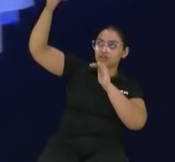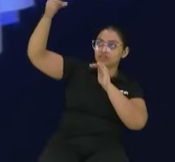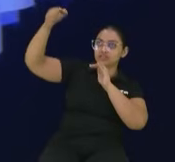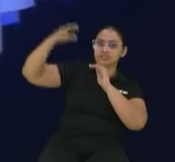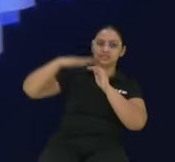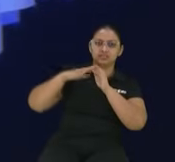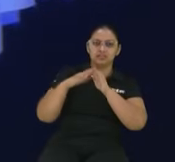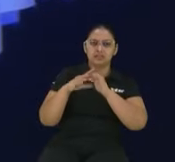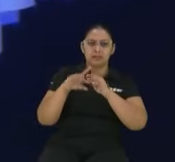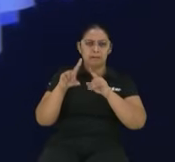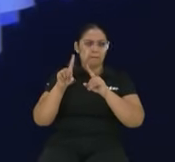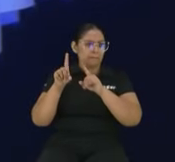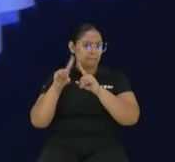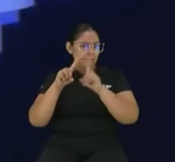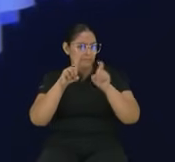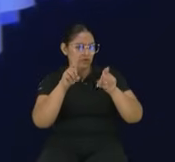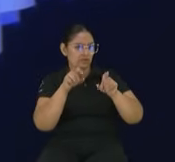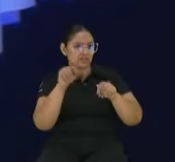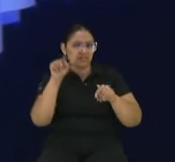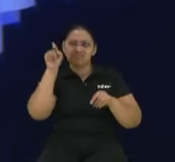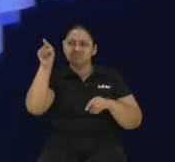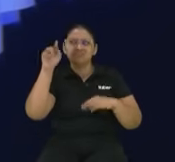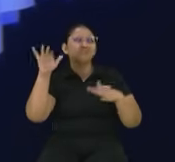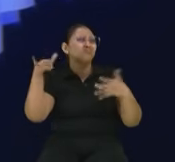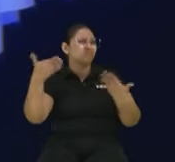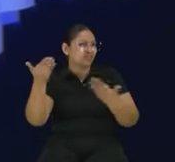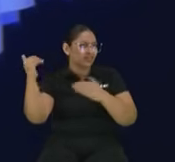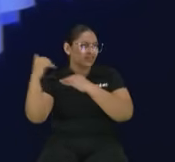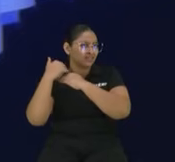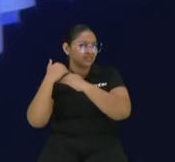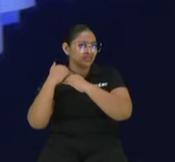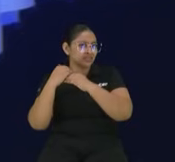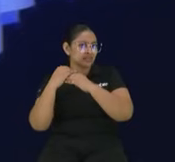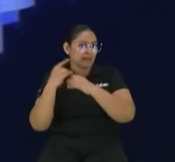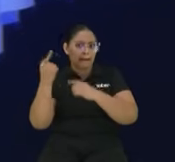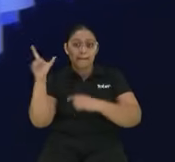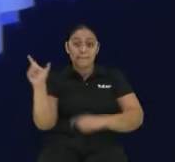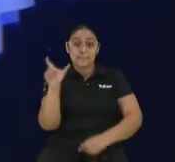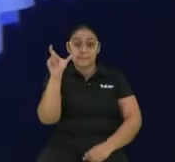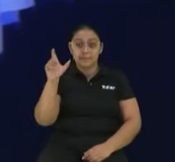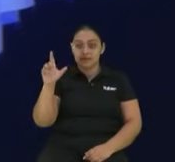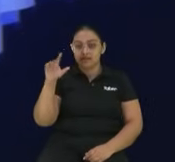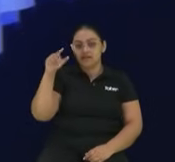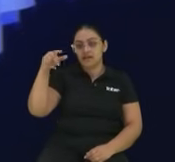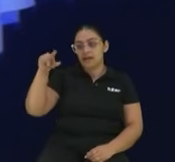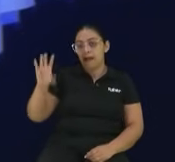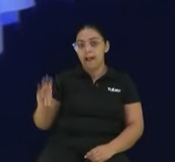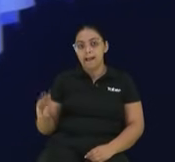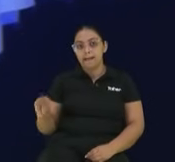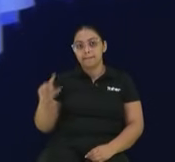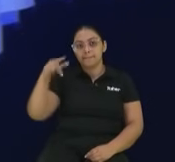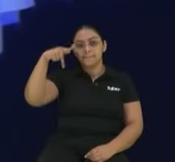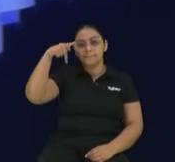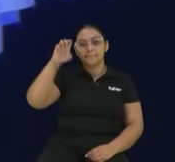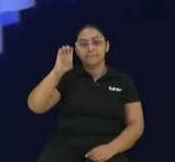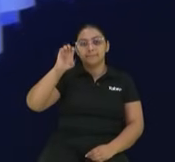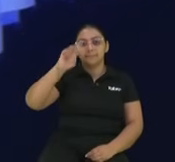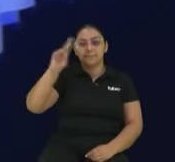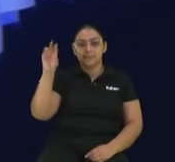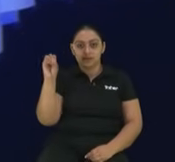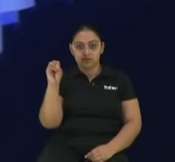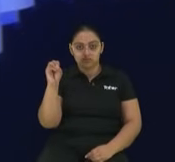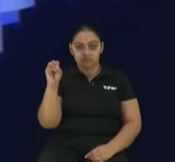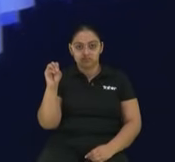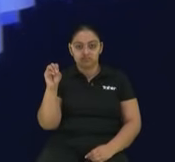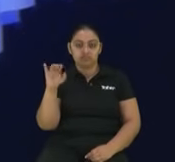mandado a este la palabra perro en aquel entonces era peyorativa hoy le dicen como los amigos yo no entiendo porque mis